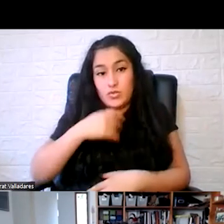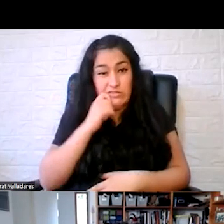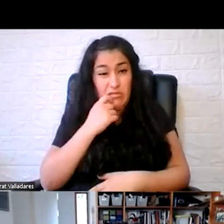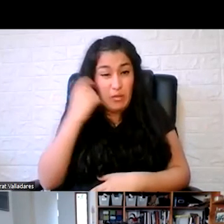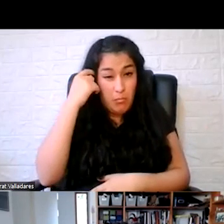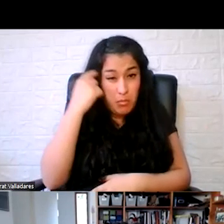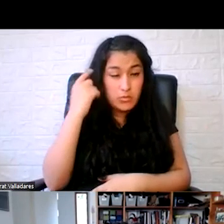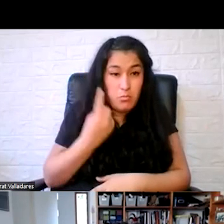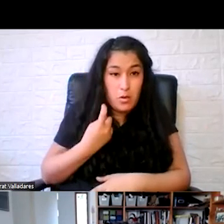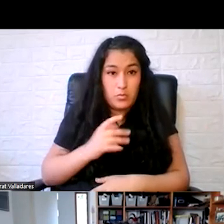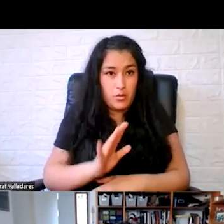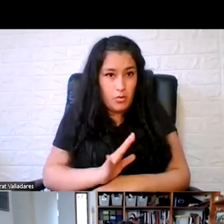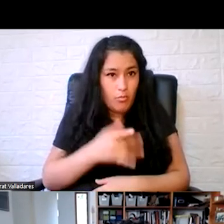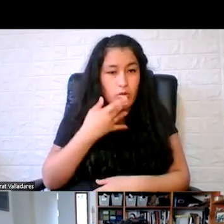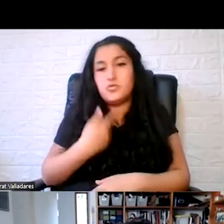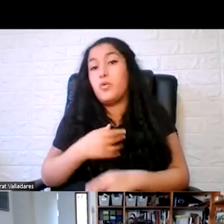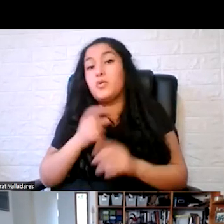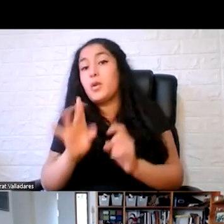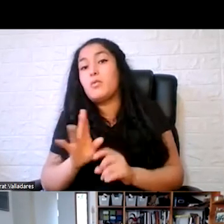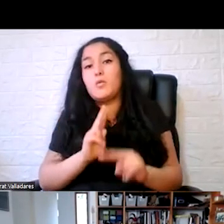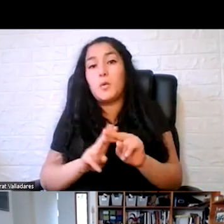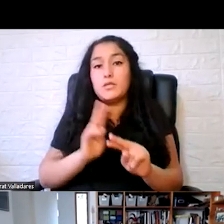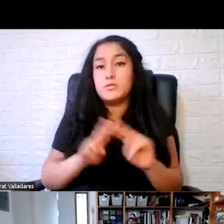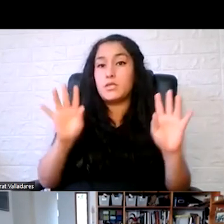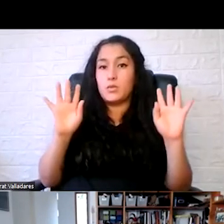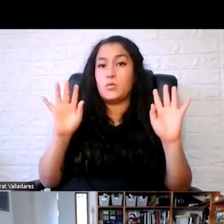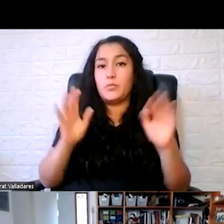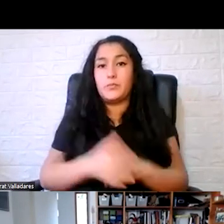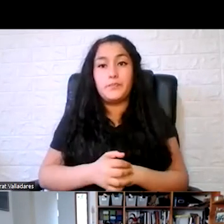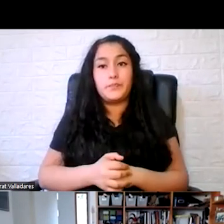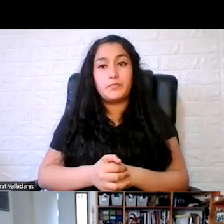pregunta, ¿no? Porque yo voy haciendo finalmente,